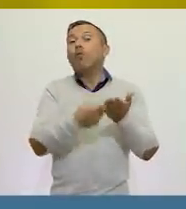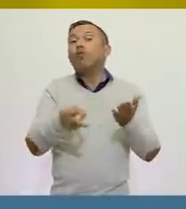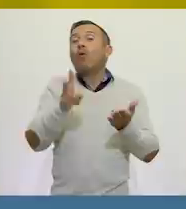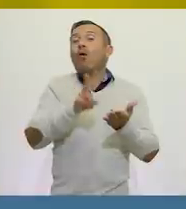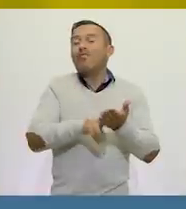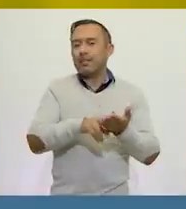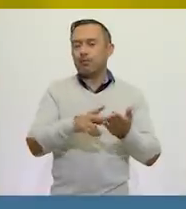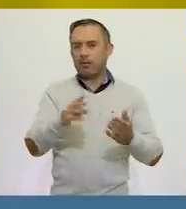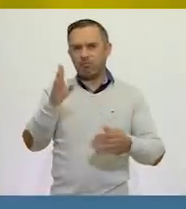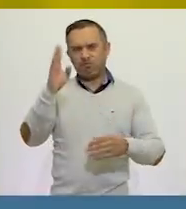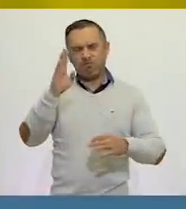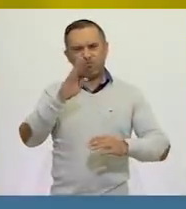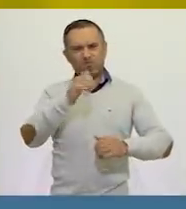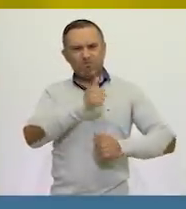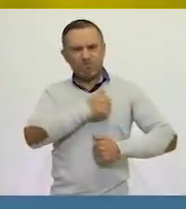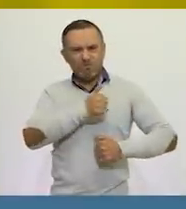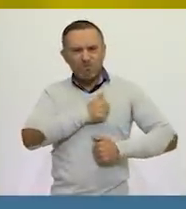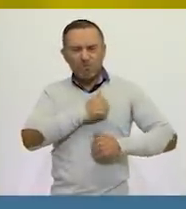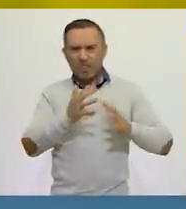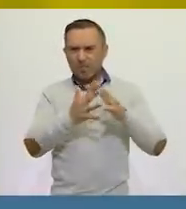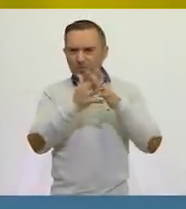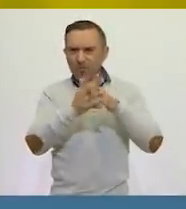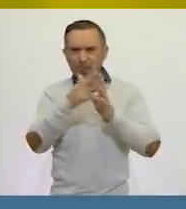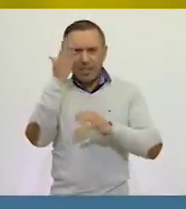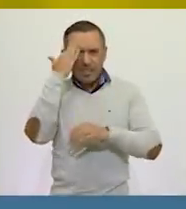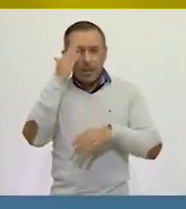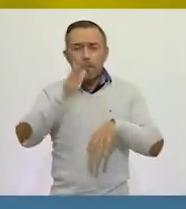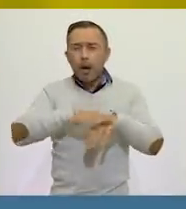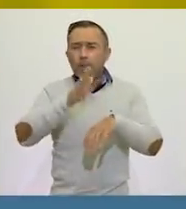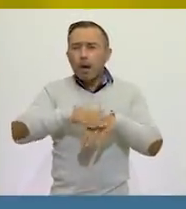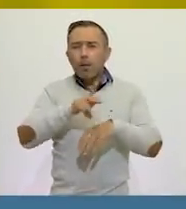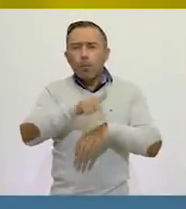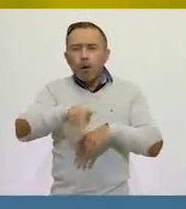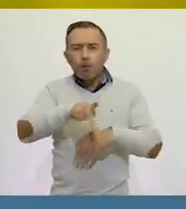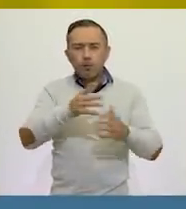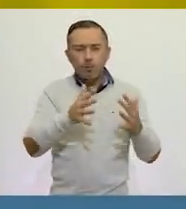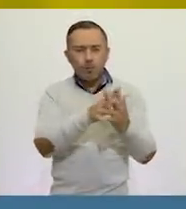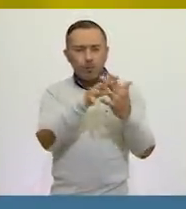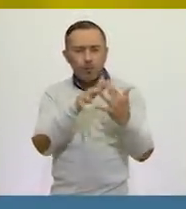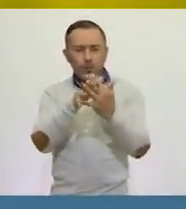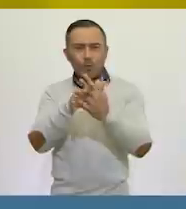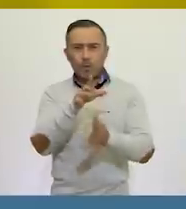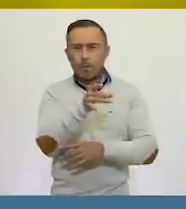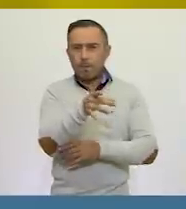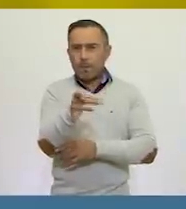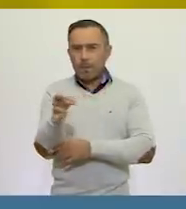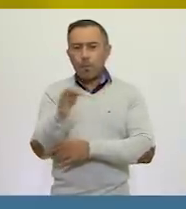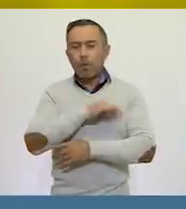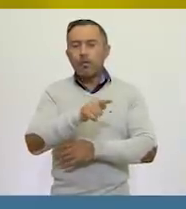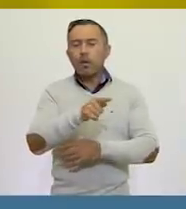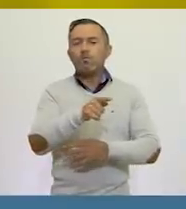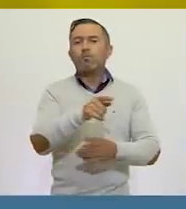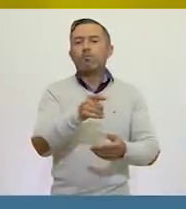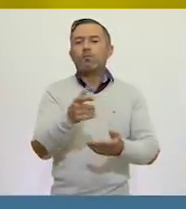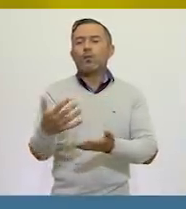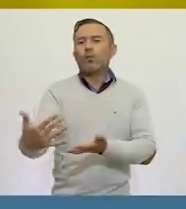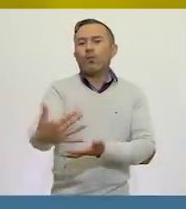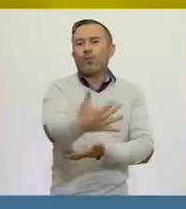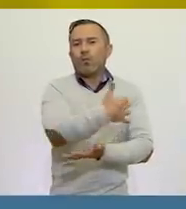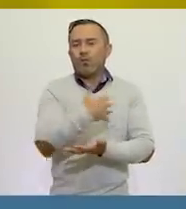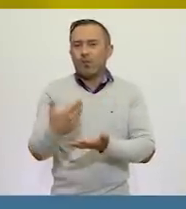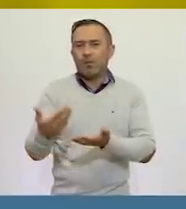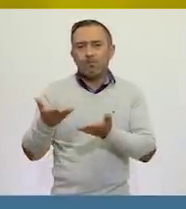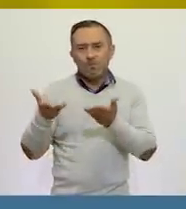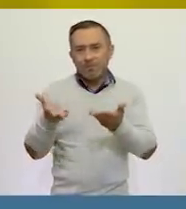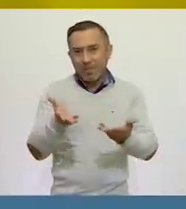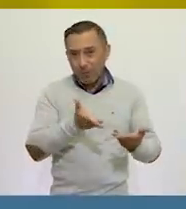que conquistar más pueblos y conseguir más tributos. Como ellos, los sacrificios humanos se volvieron